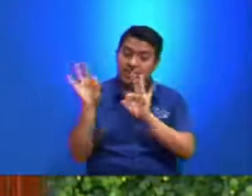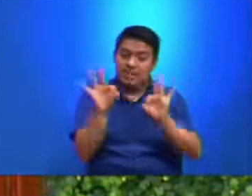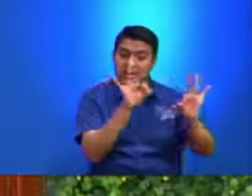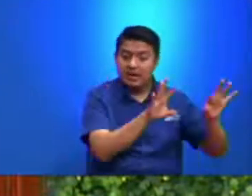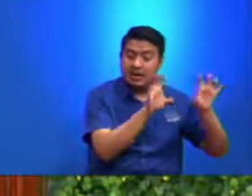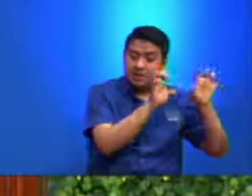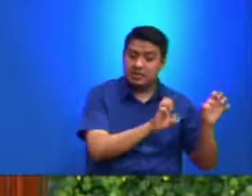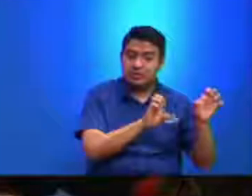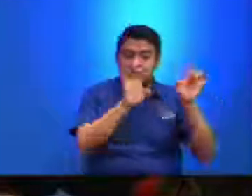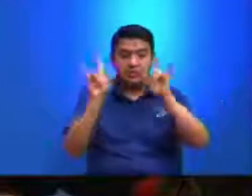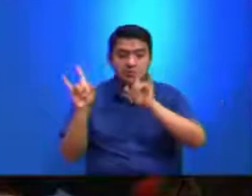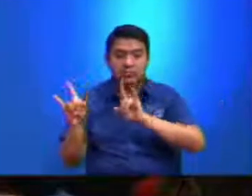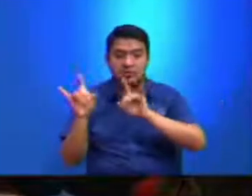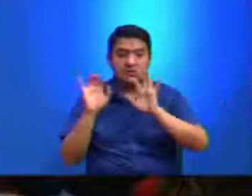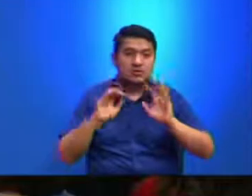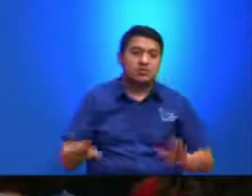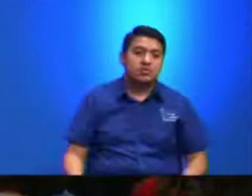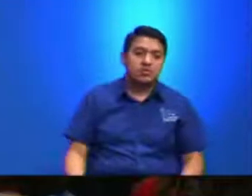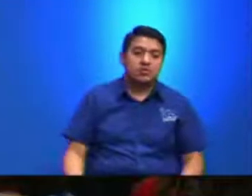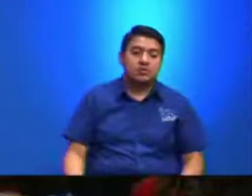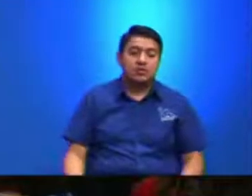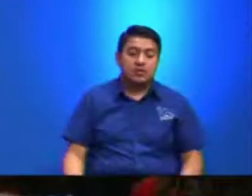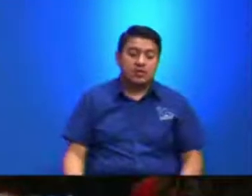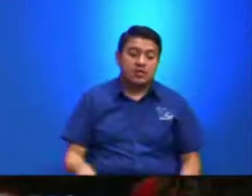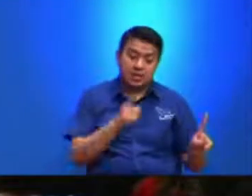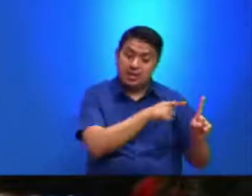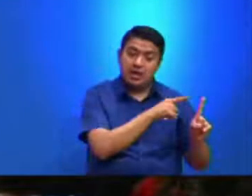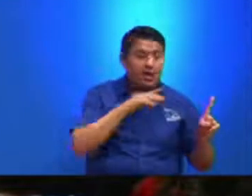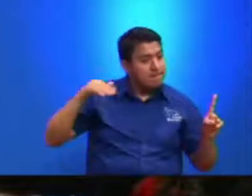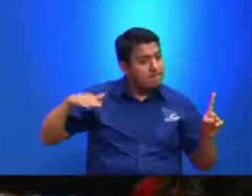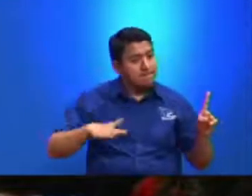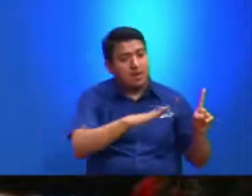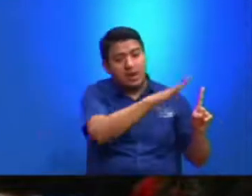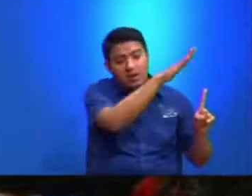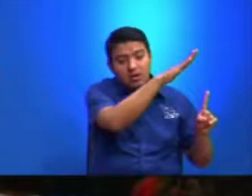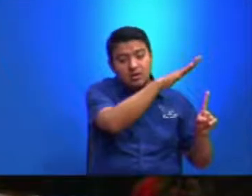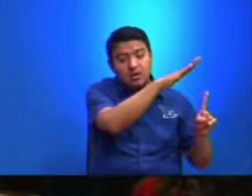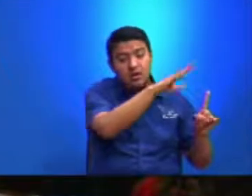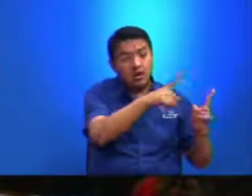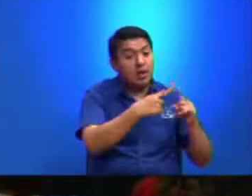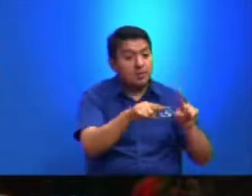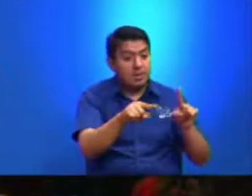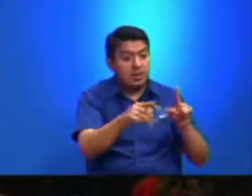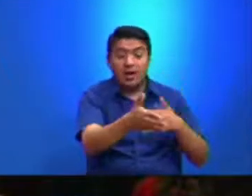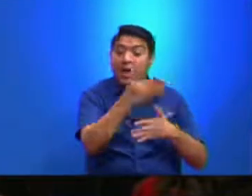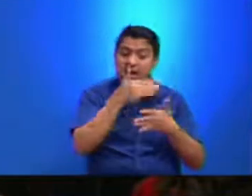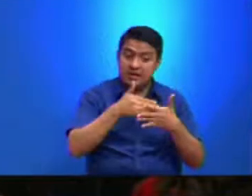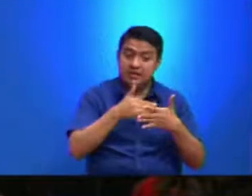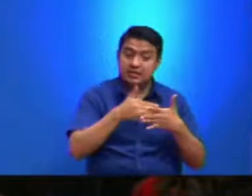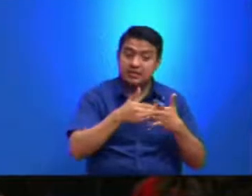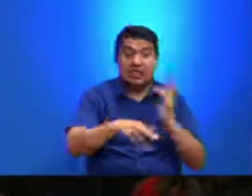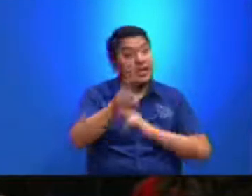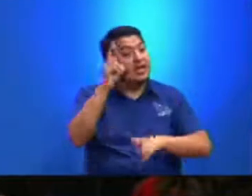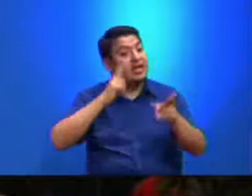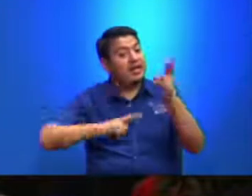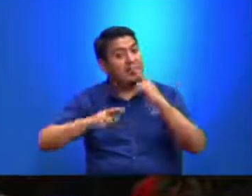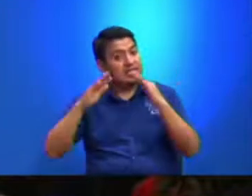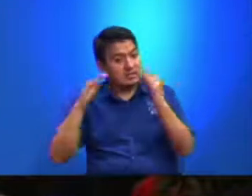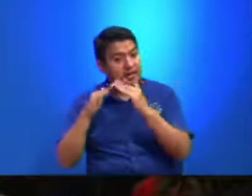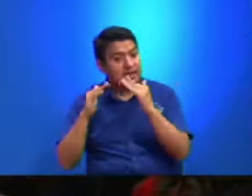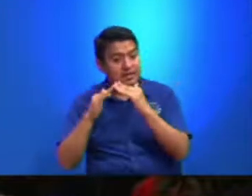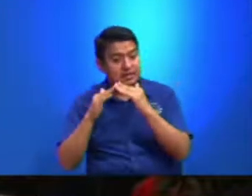al día siguiente de regreso a su casa, pero que le había prometido a su hijita una